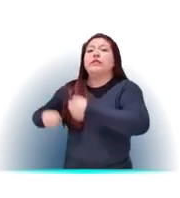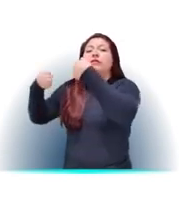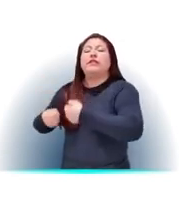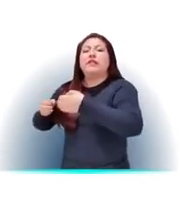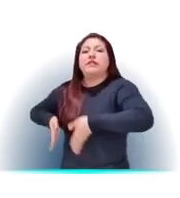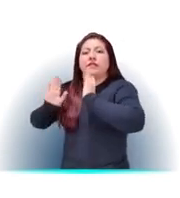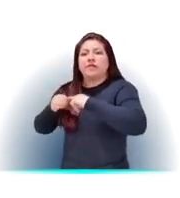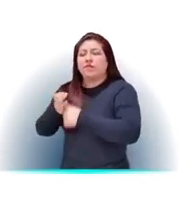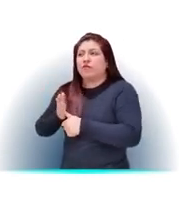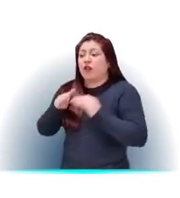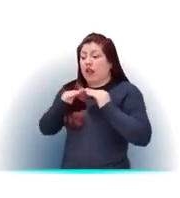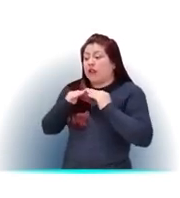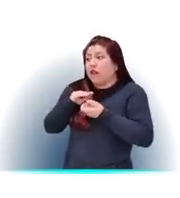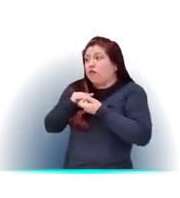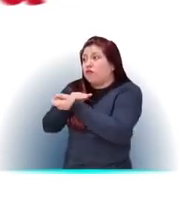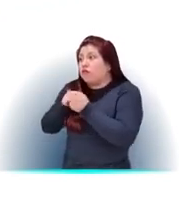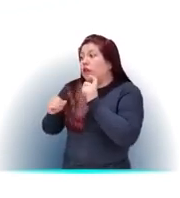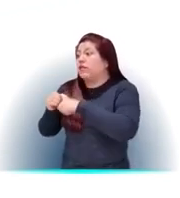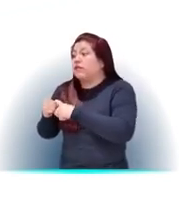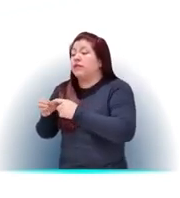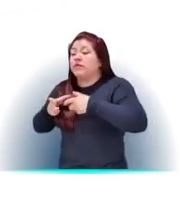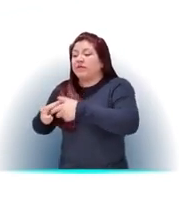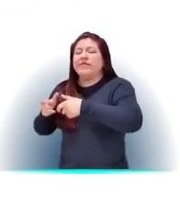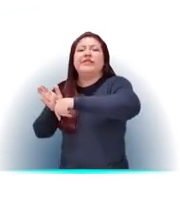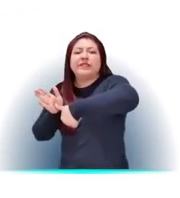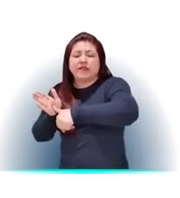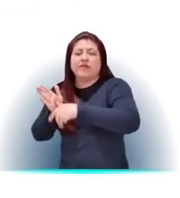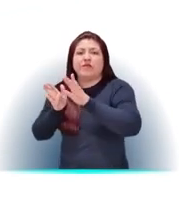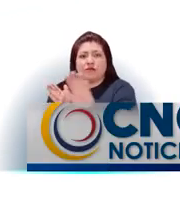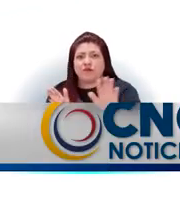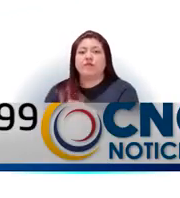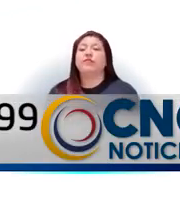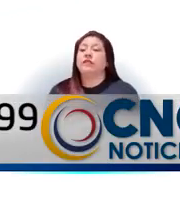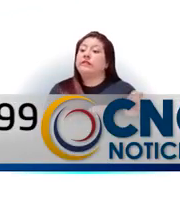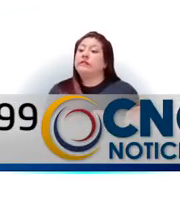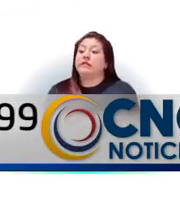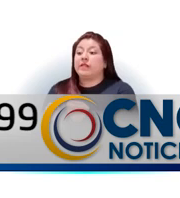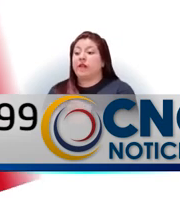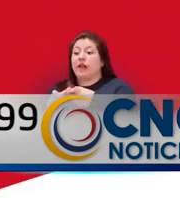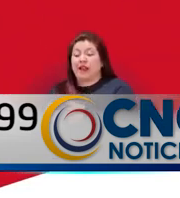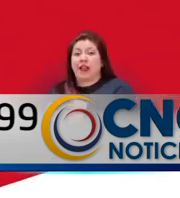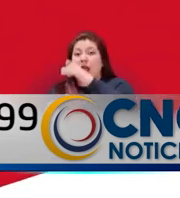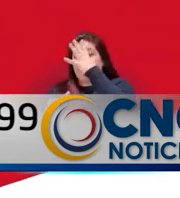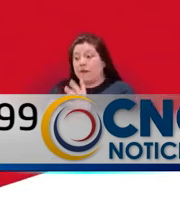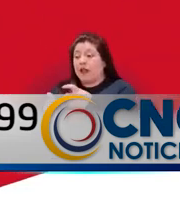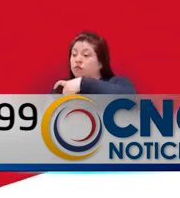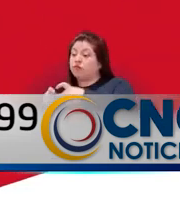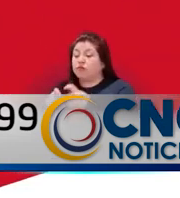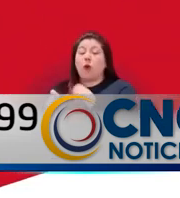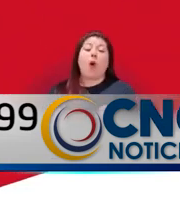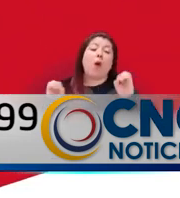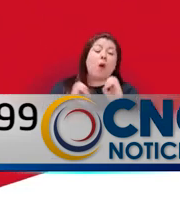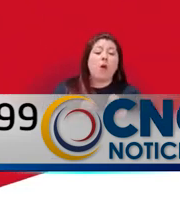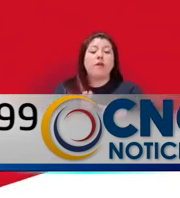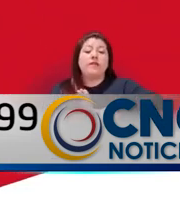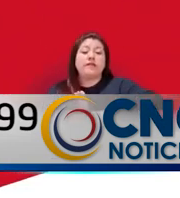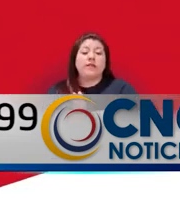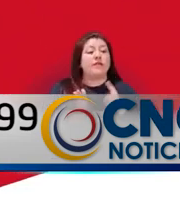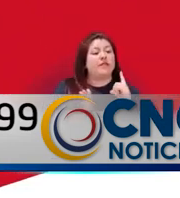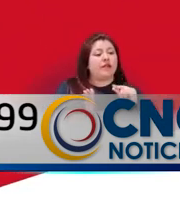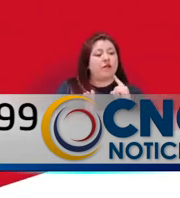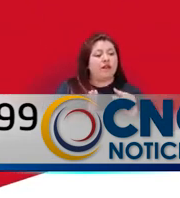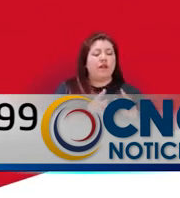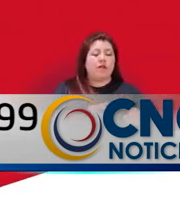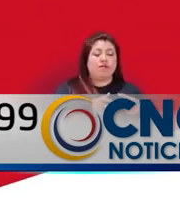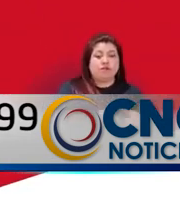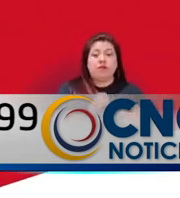de domicilio y quieran actualizar su puesto de votación así como los extranjeros residentes en Colombia con